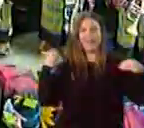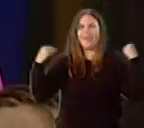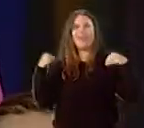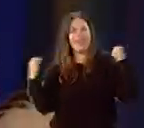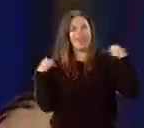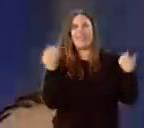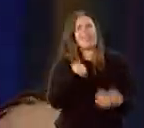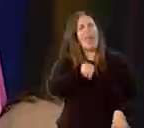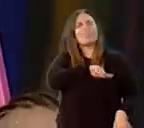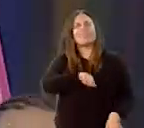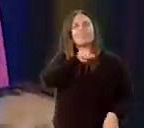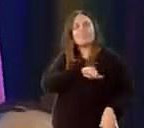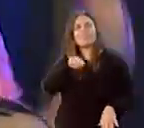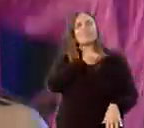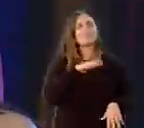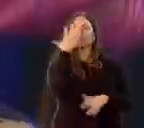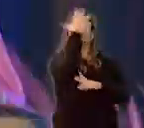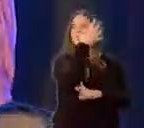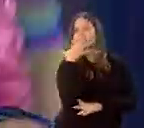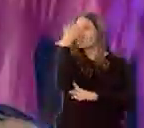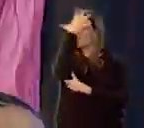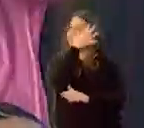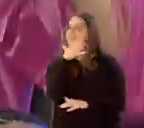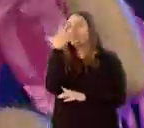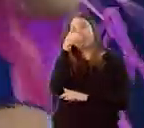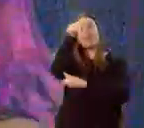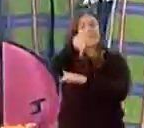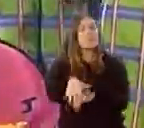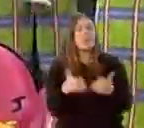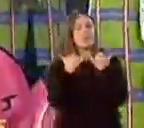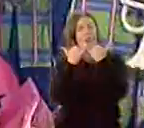vilas para qué